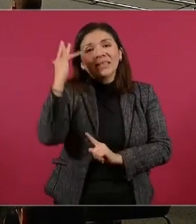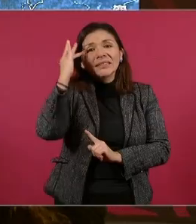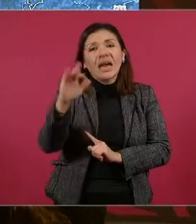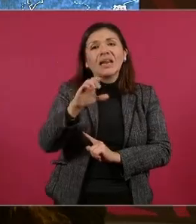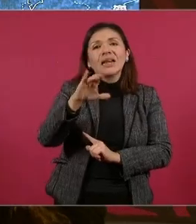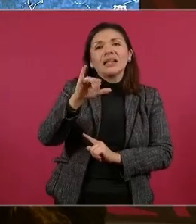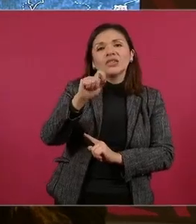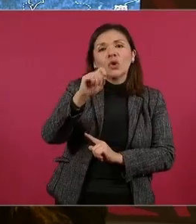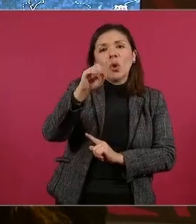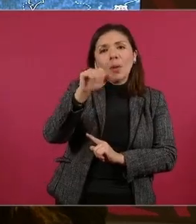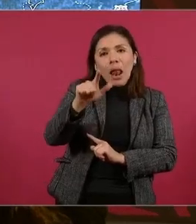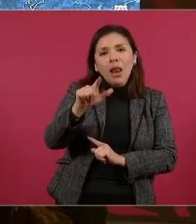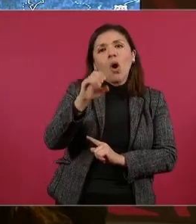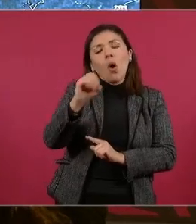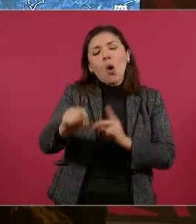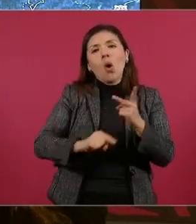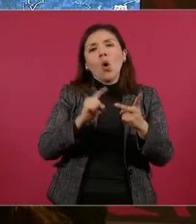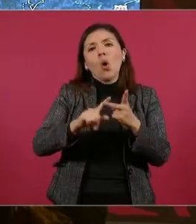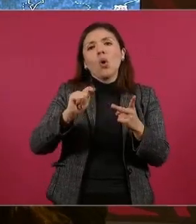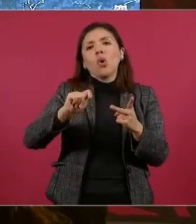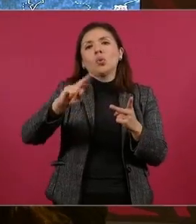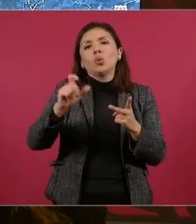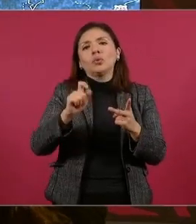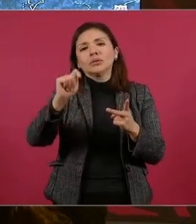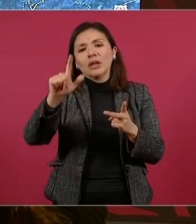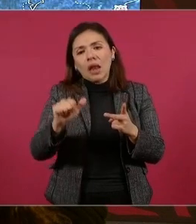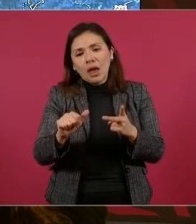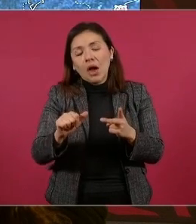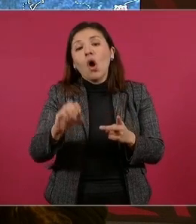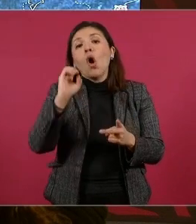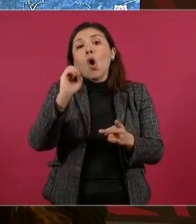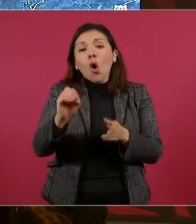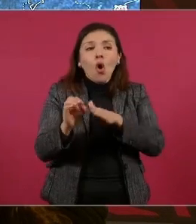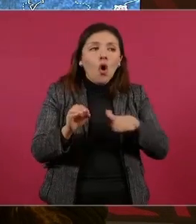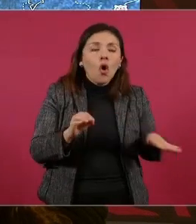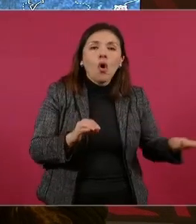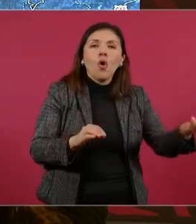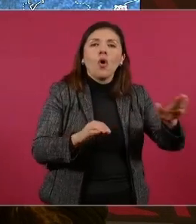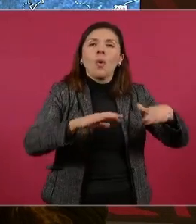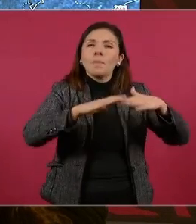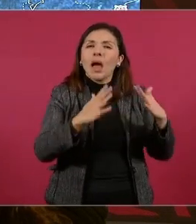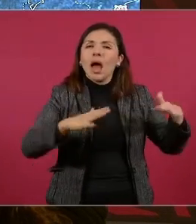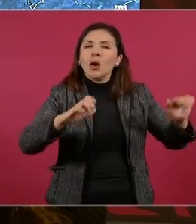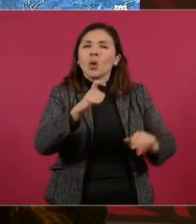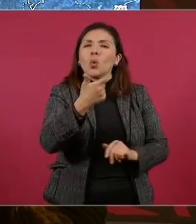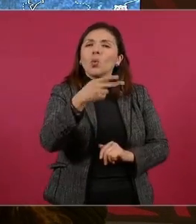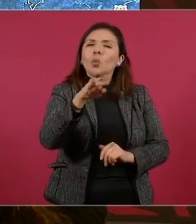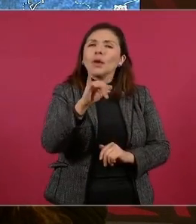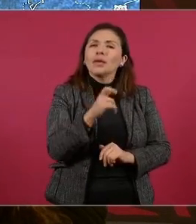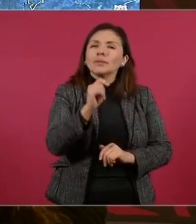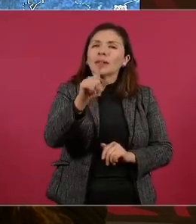acá por wira por la costa y este camino